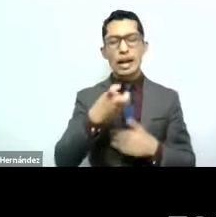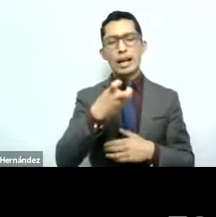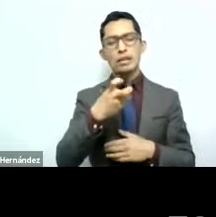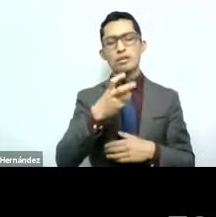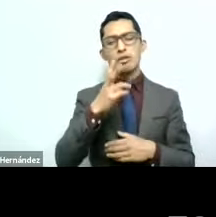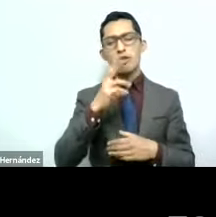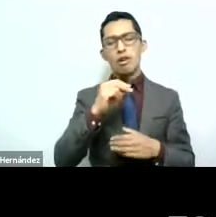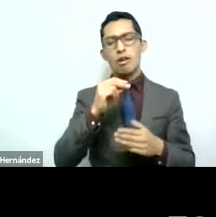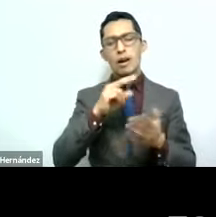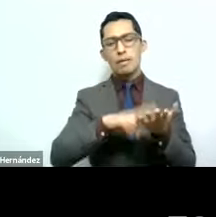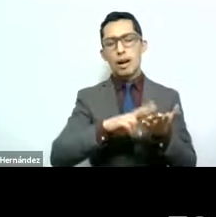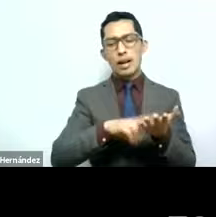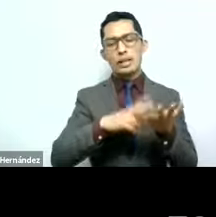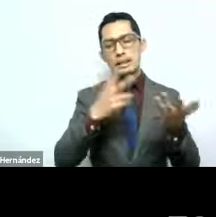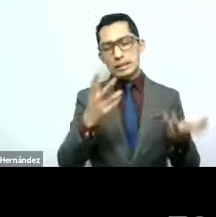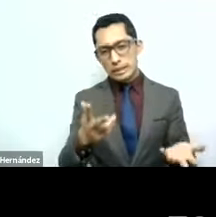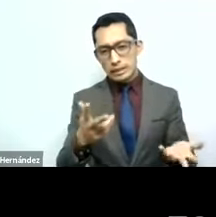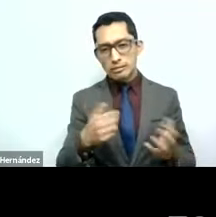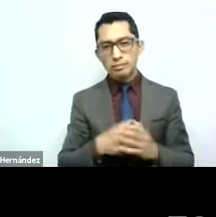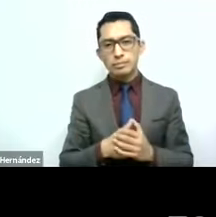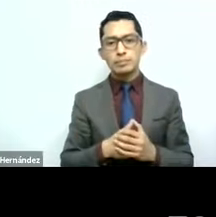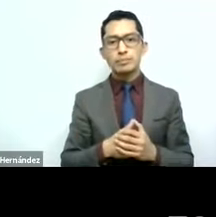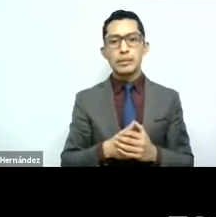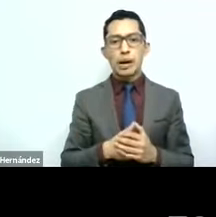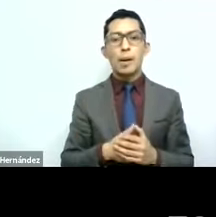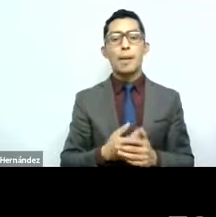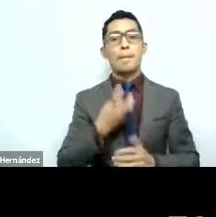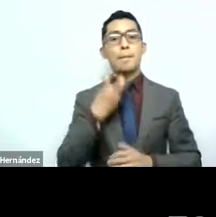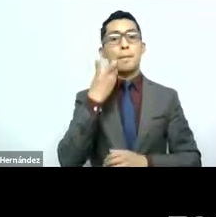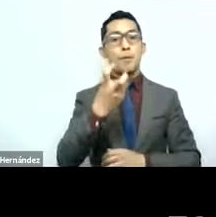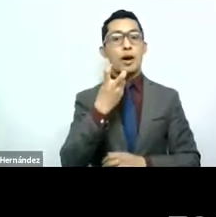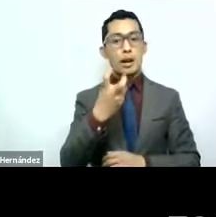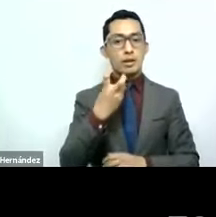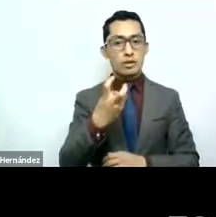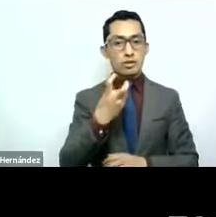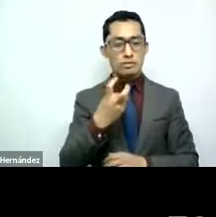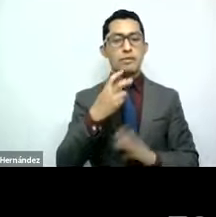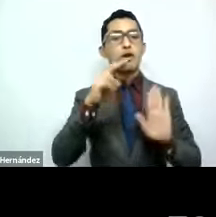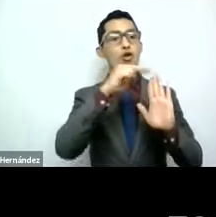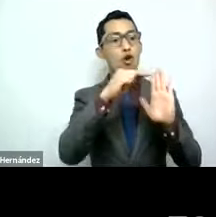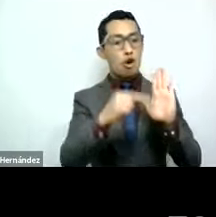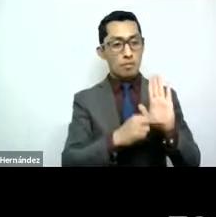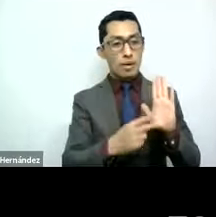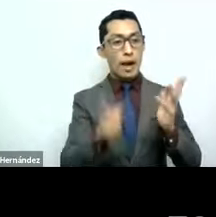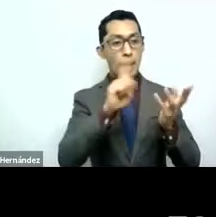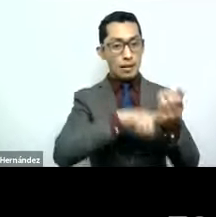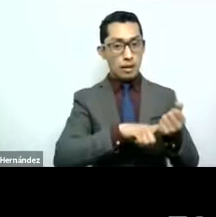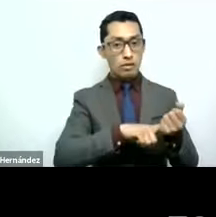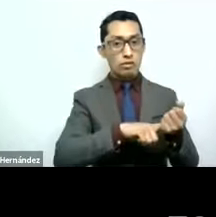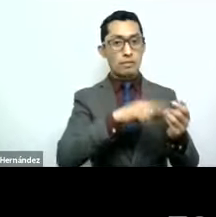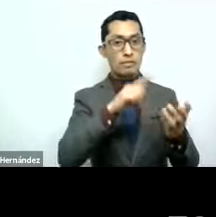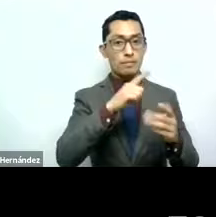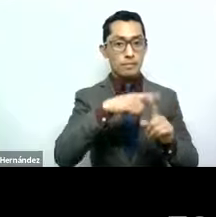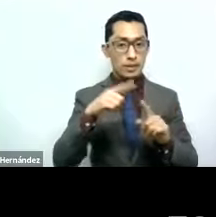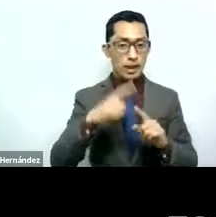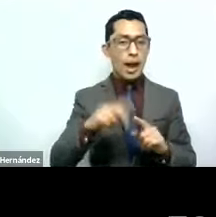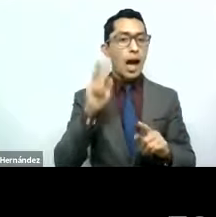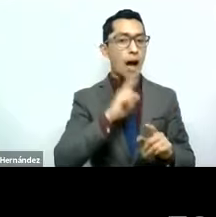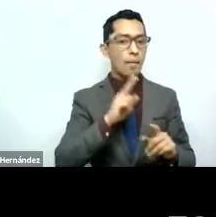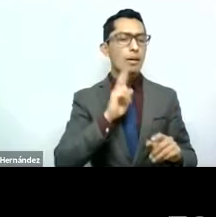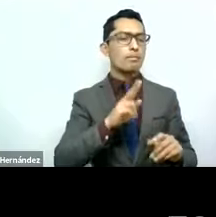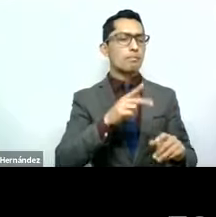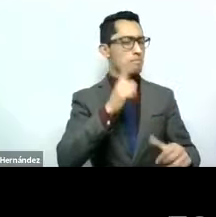Entonces, en ese caso, o sea, hay que someter a las normas, una vez constatado que la norma contiene una